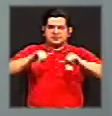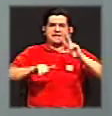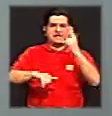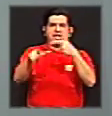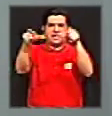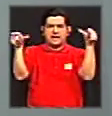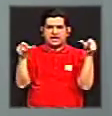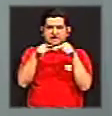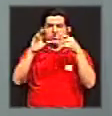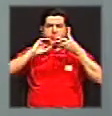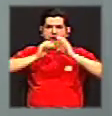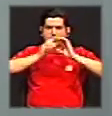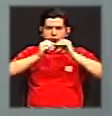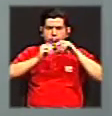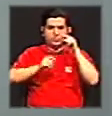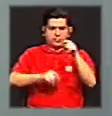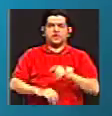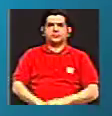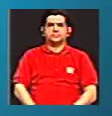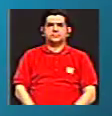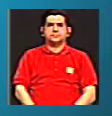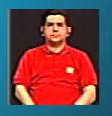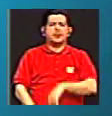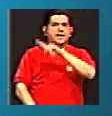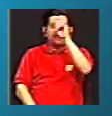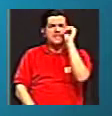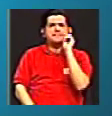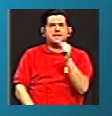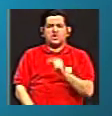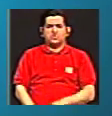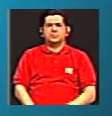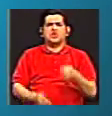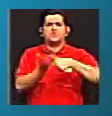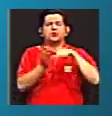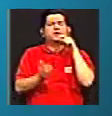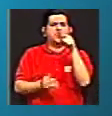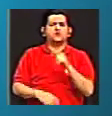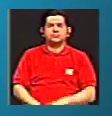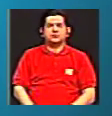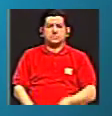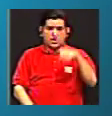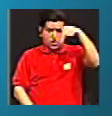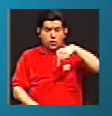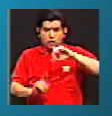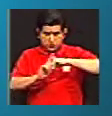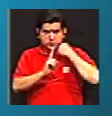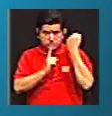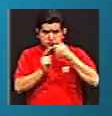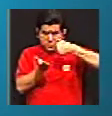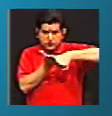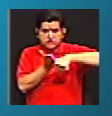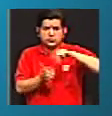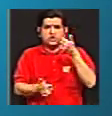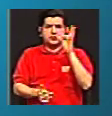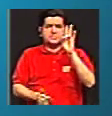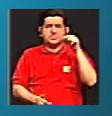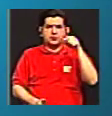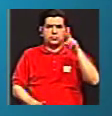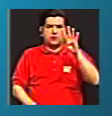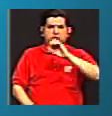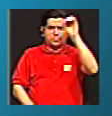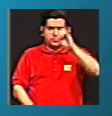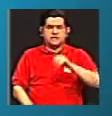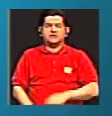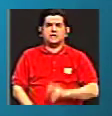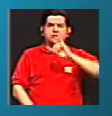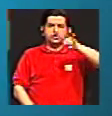puesto. Los datos son estos. Ante la pregunta, ¿por quién votaría usted si las elecciones fueran hoy? El 17.4% votaría